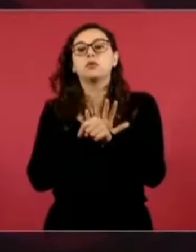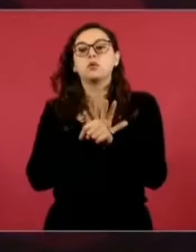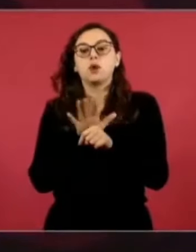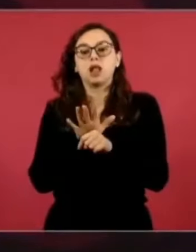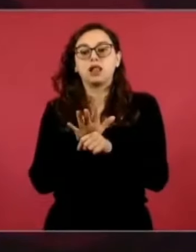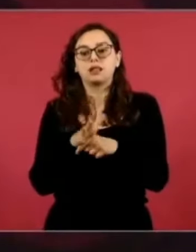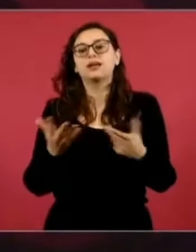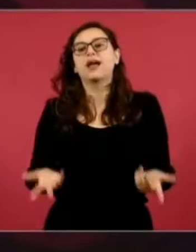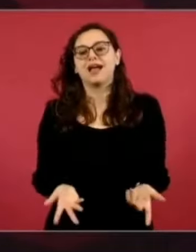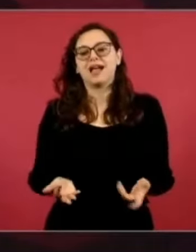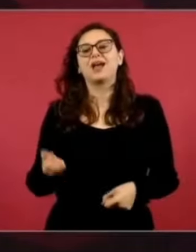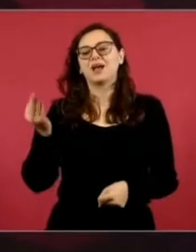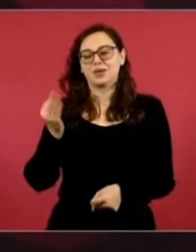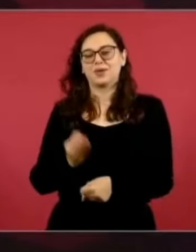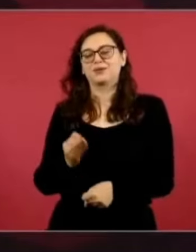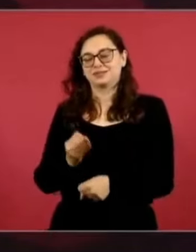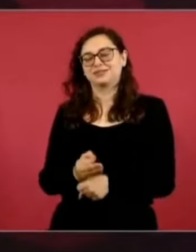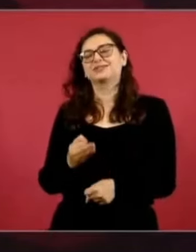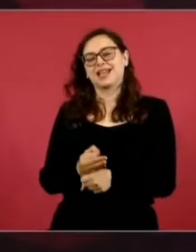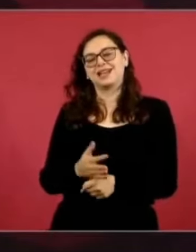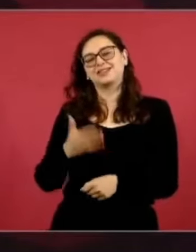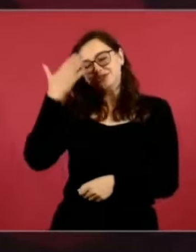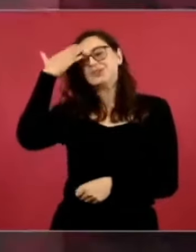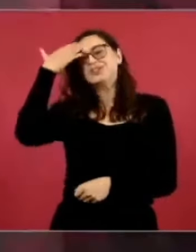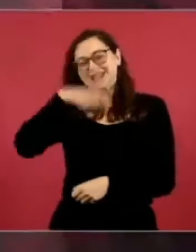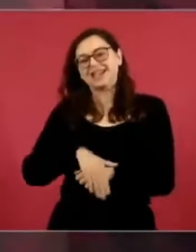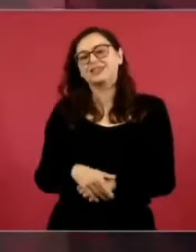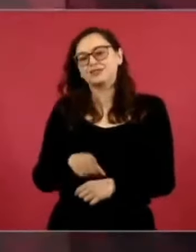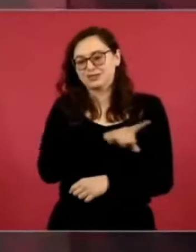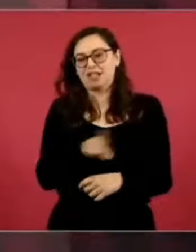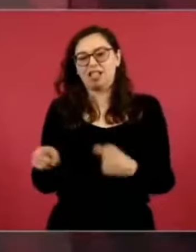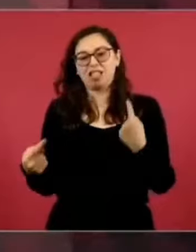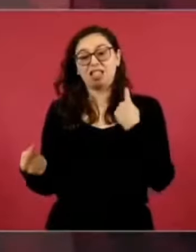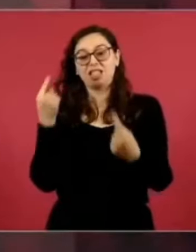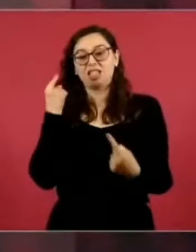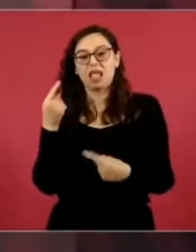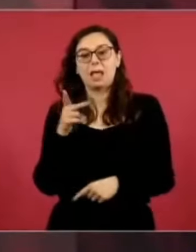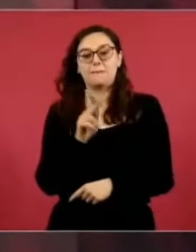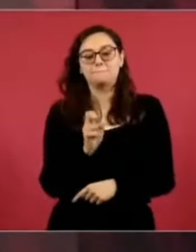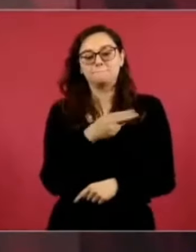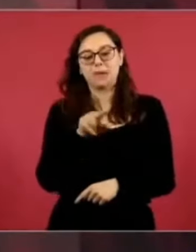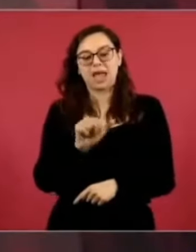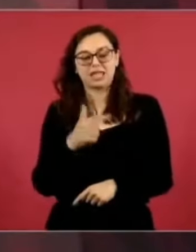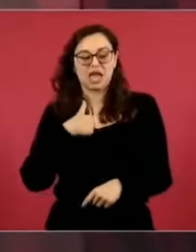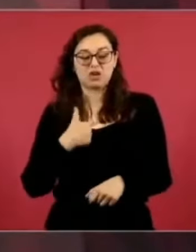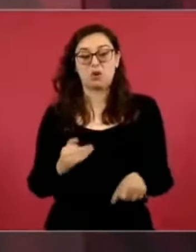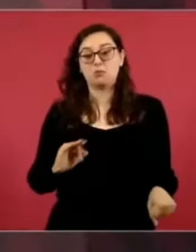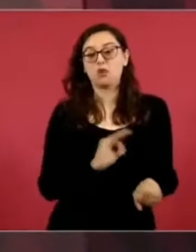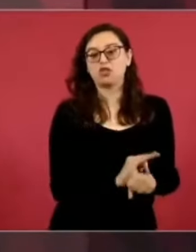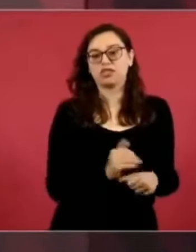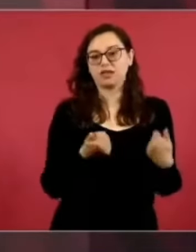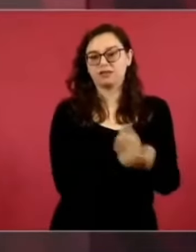insinuar de que yo protejo al licenciado Peña